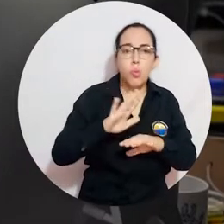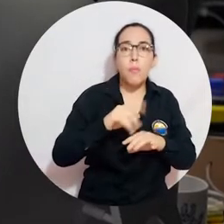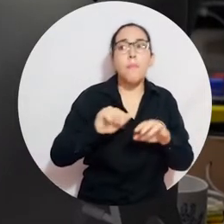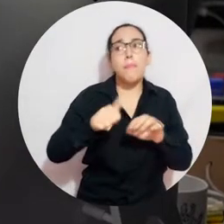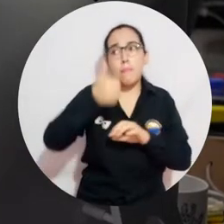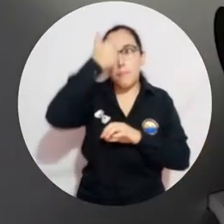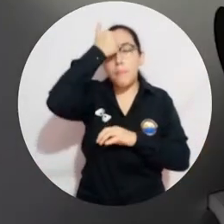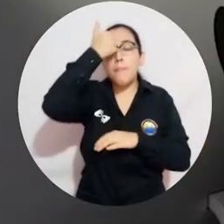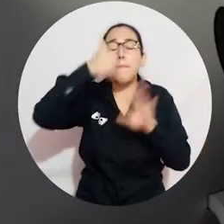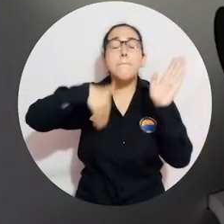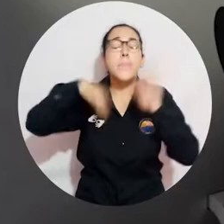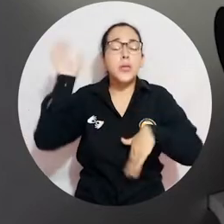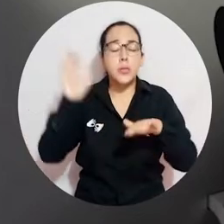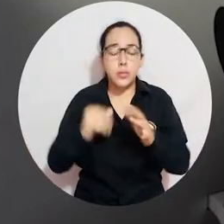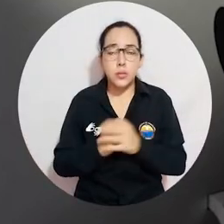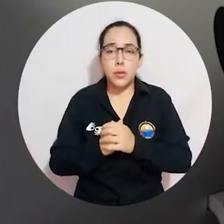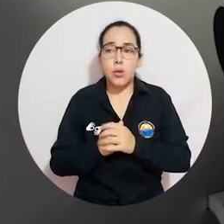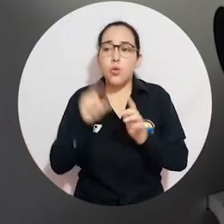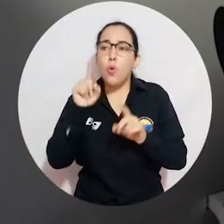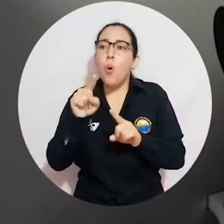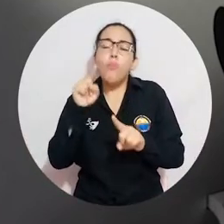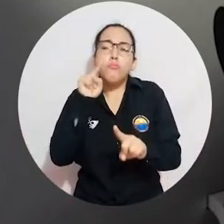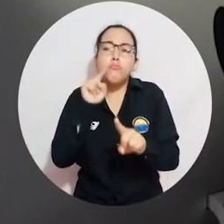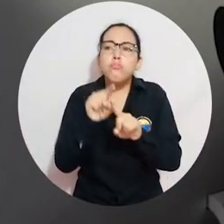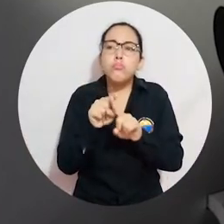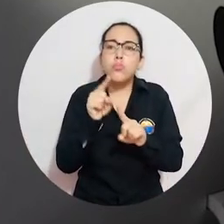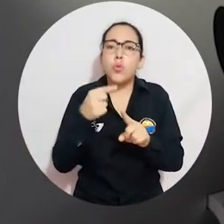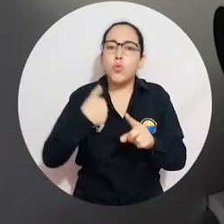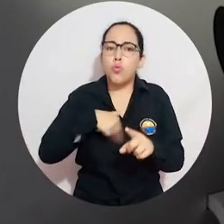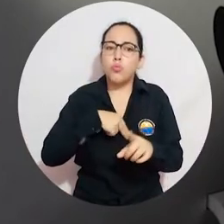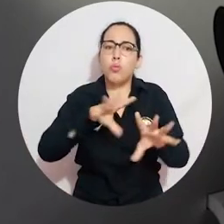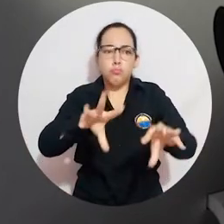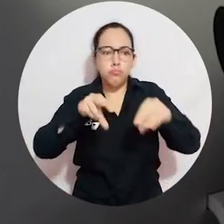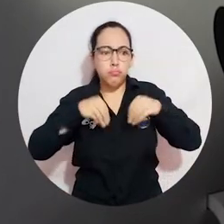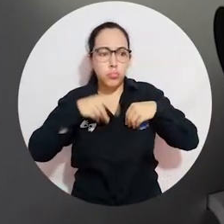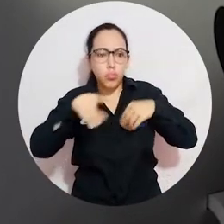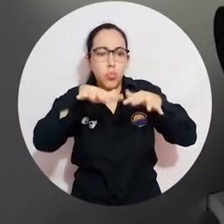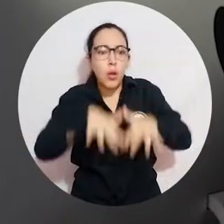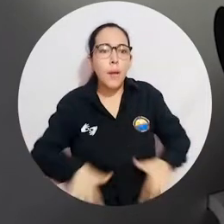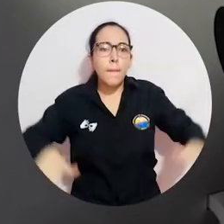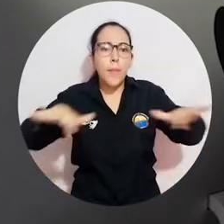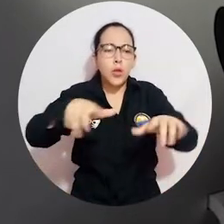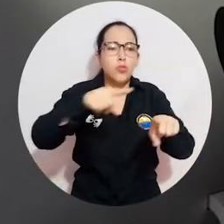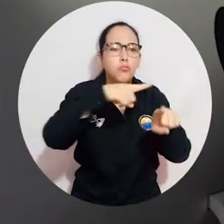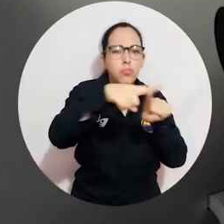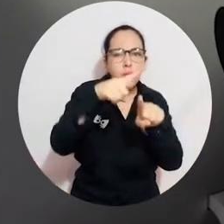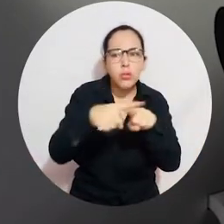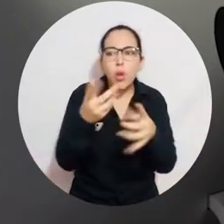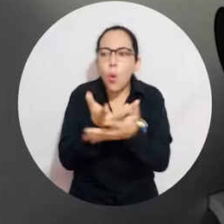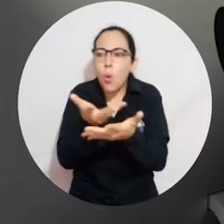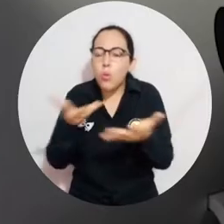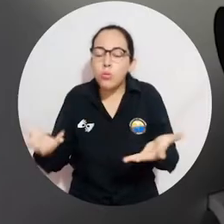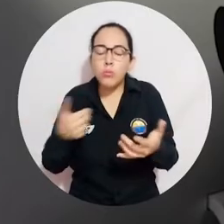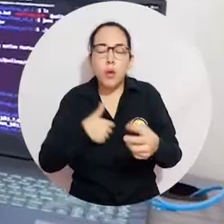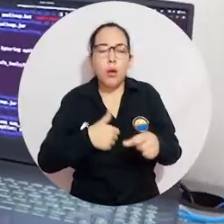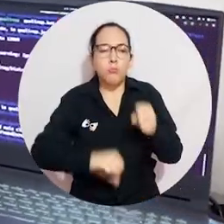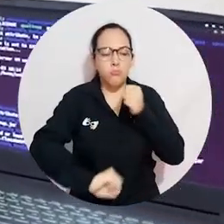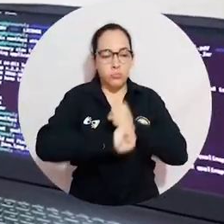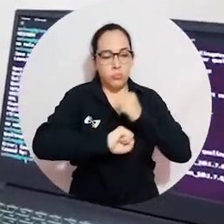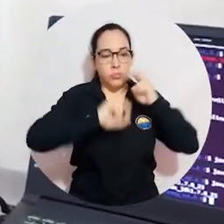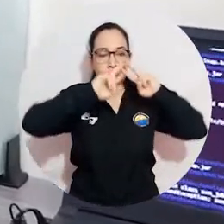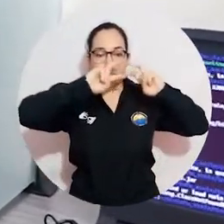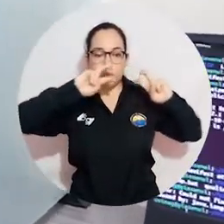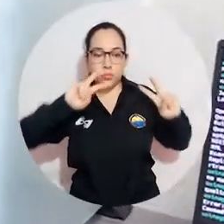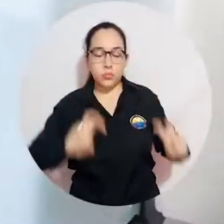fundamental, el pilar que se fundamenta en el poder adquirir estos tipos de espacios y equipos para fortalecer la investigación